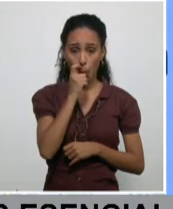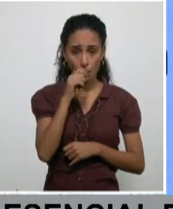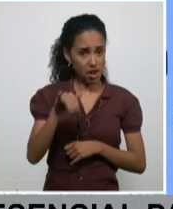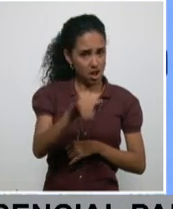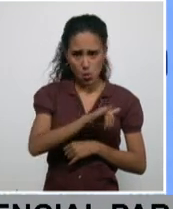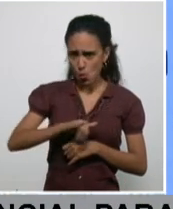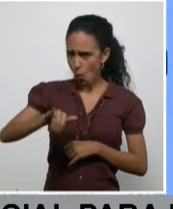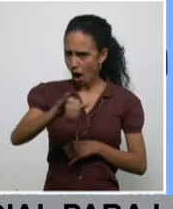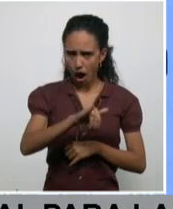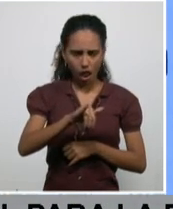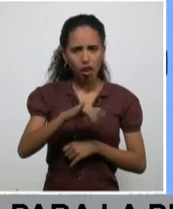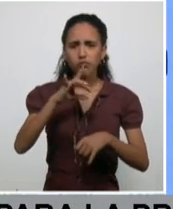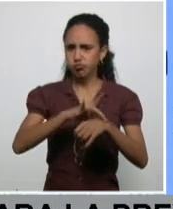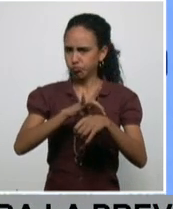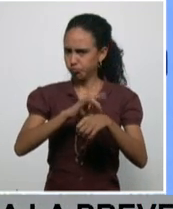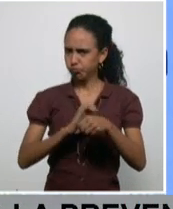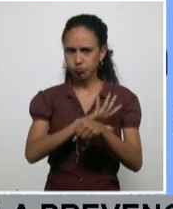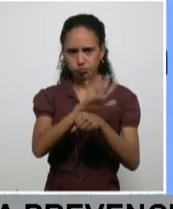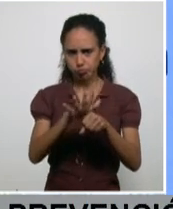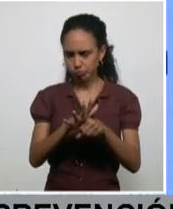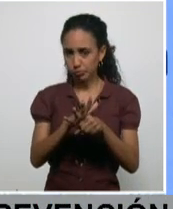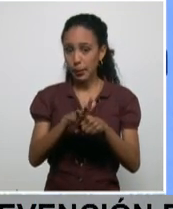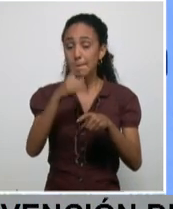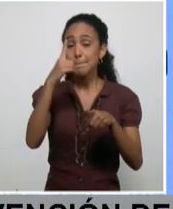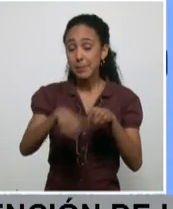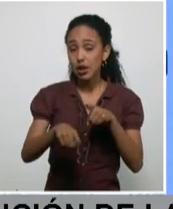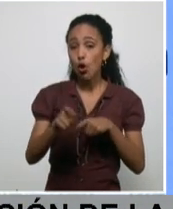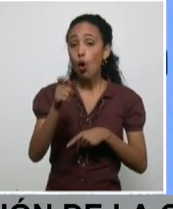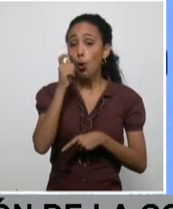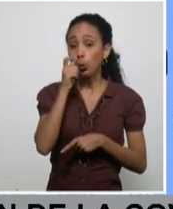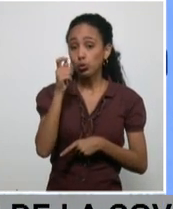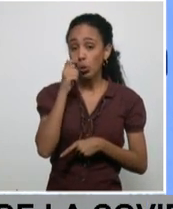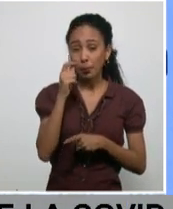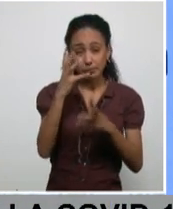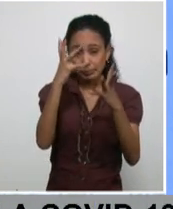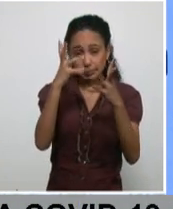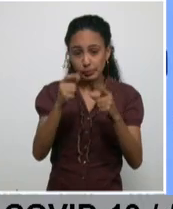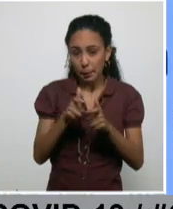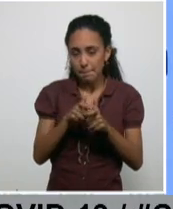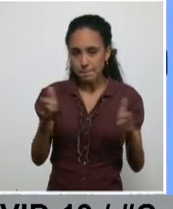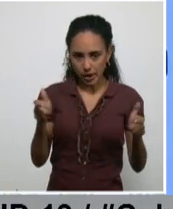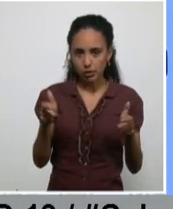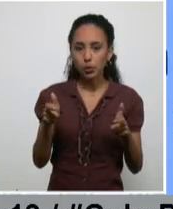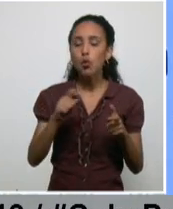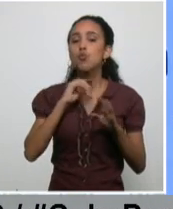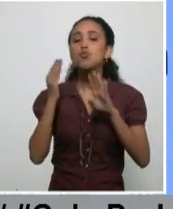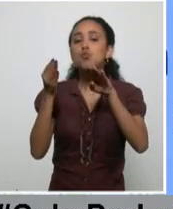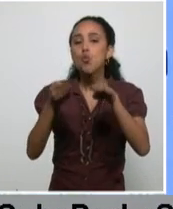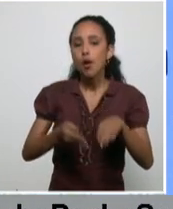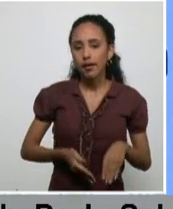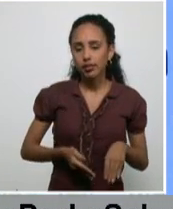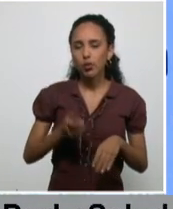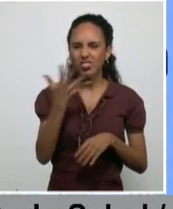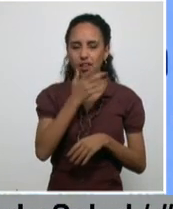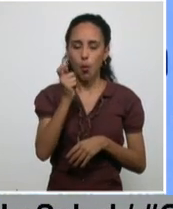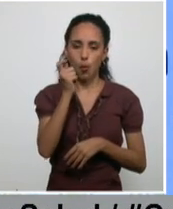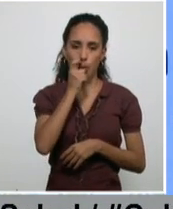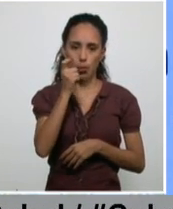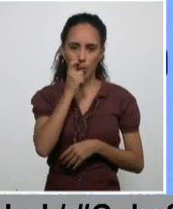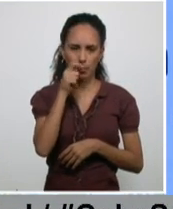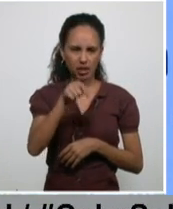de la COVID-19. Sin embargo, los hombres se contabilizan con el mayor número de fallecimientos. ¿Este proceso